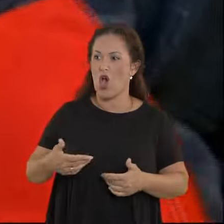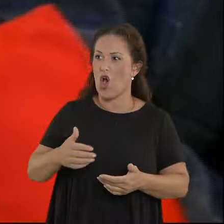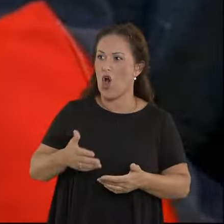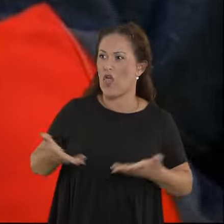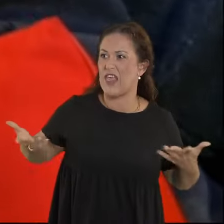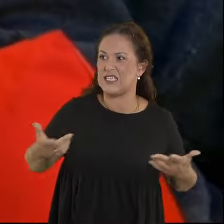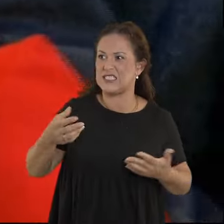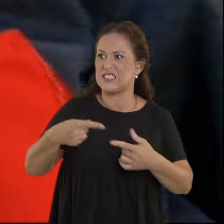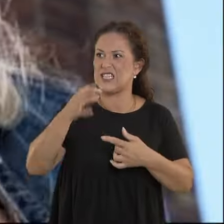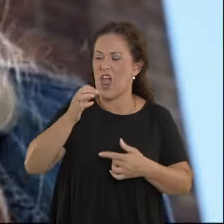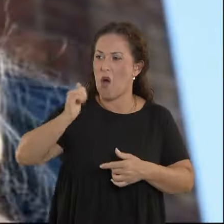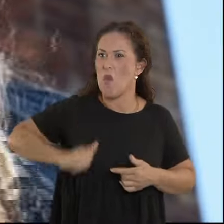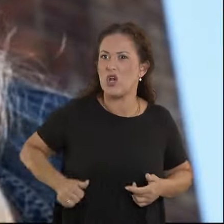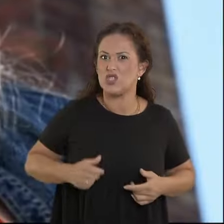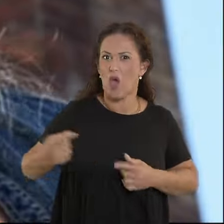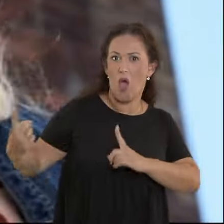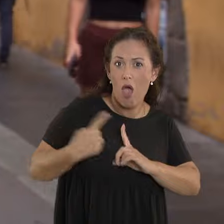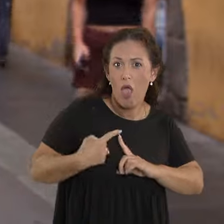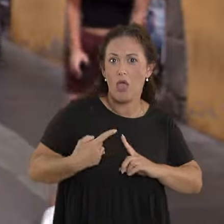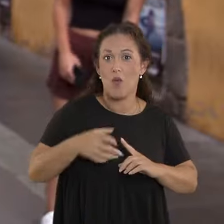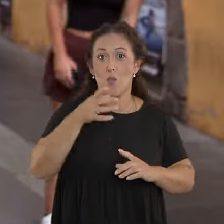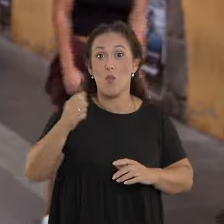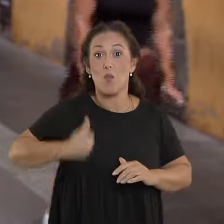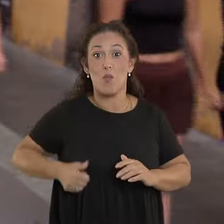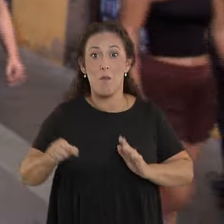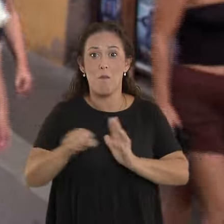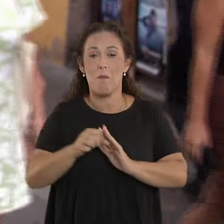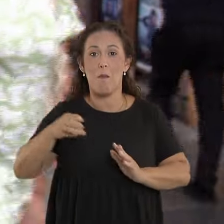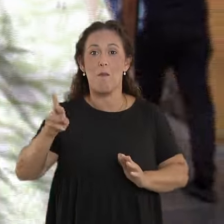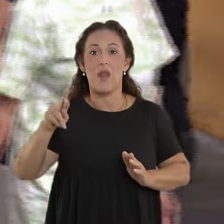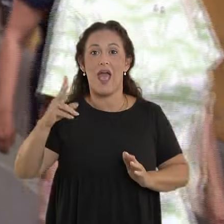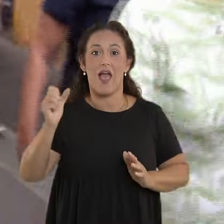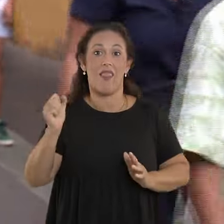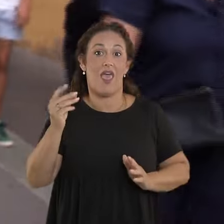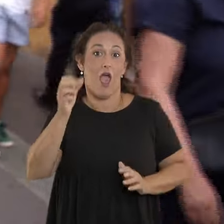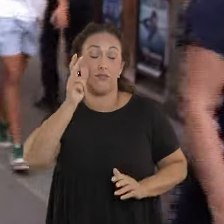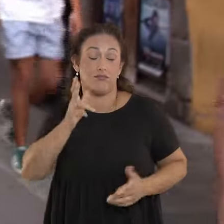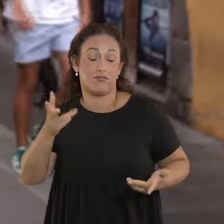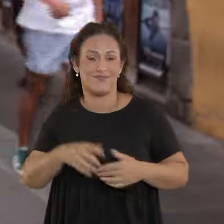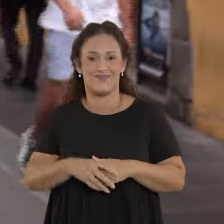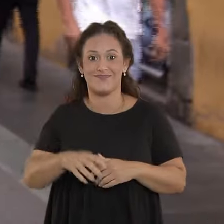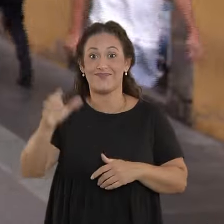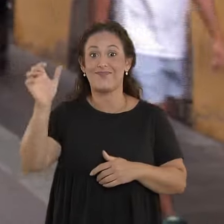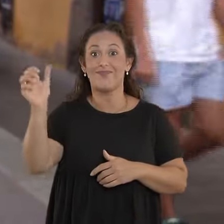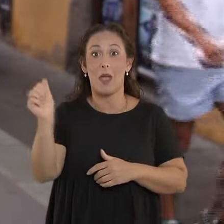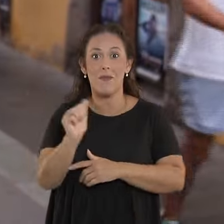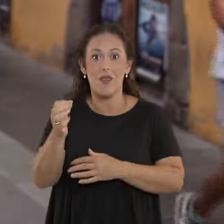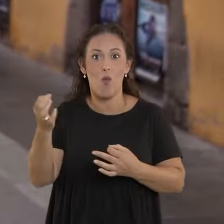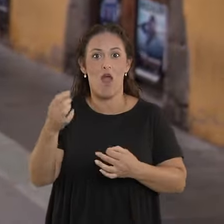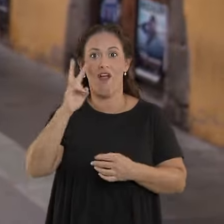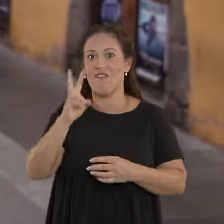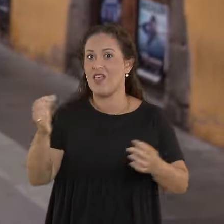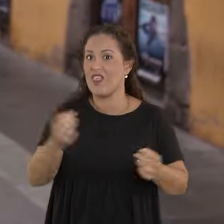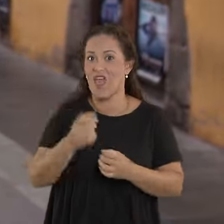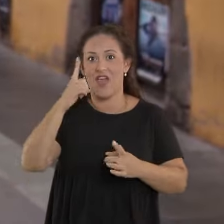¡Joder, tía! ¿Todo esto por un bolso? Es de Prada. Película para morirse de la risa y estar riéndose y riéndose... ...no se pueden